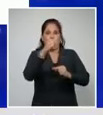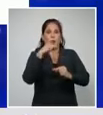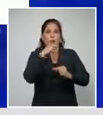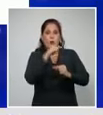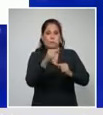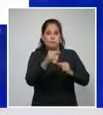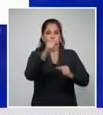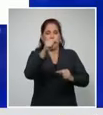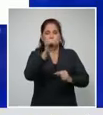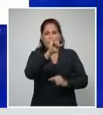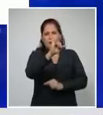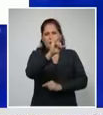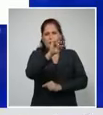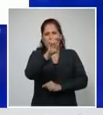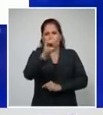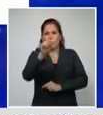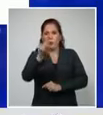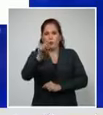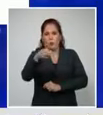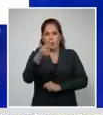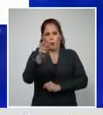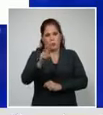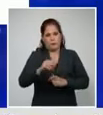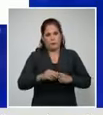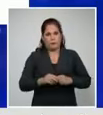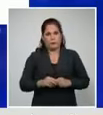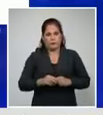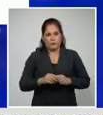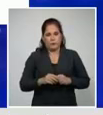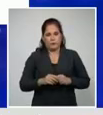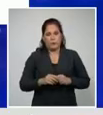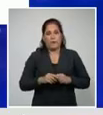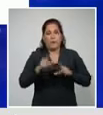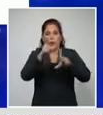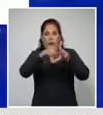de 701,2. Regla